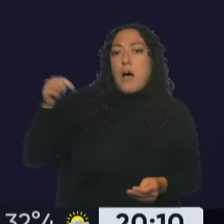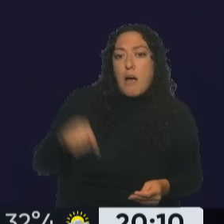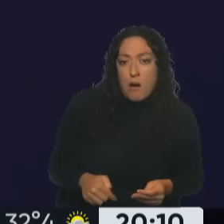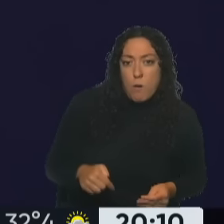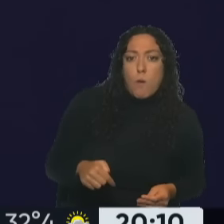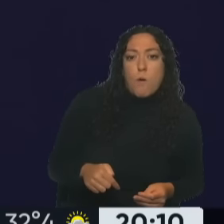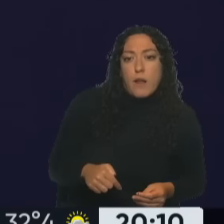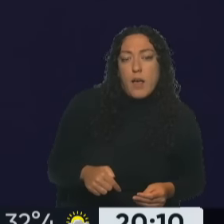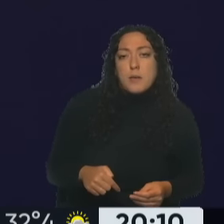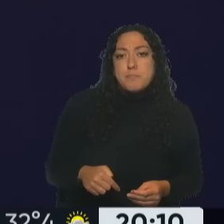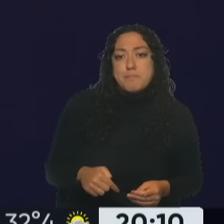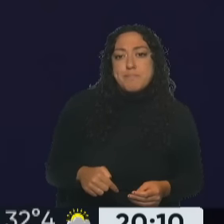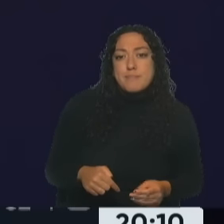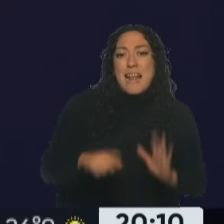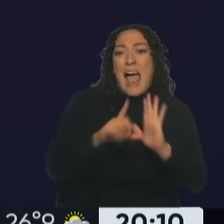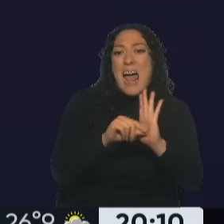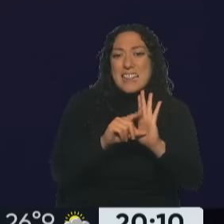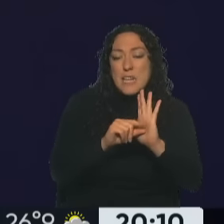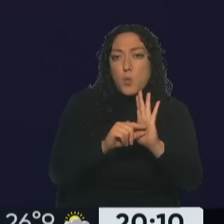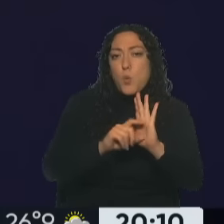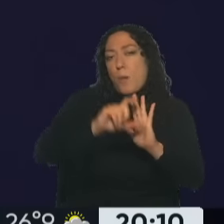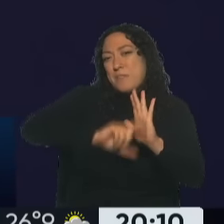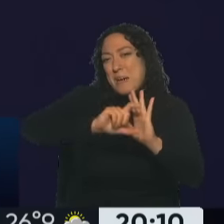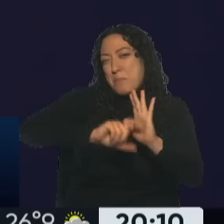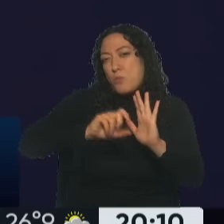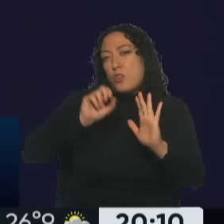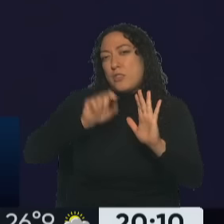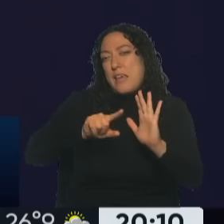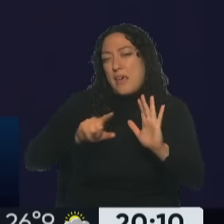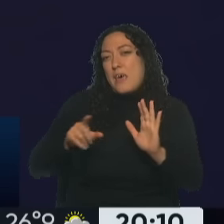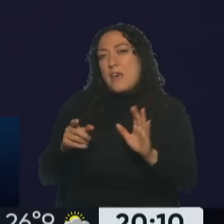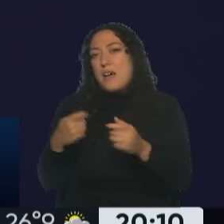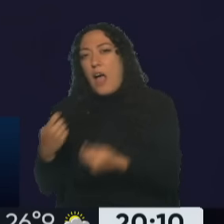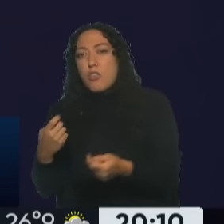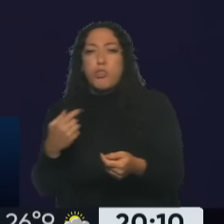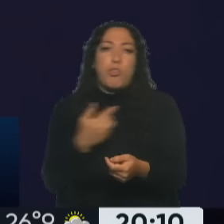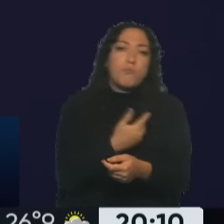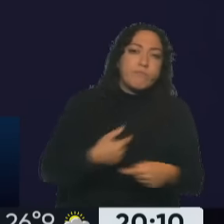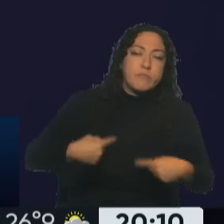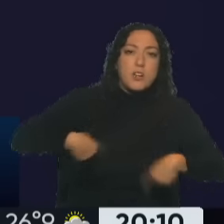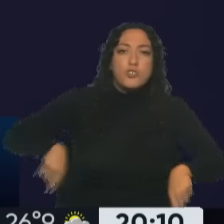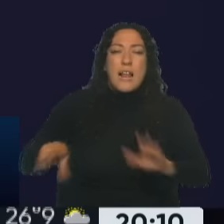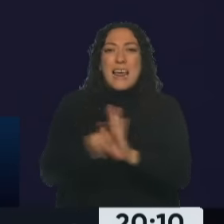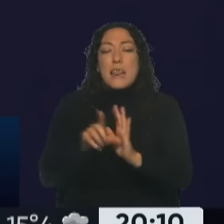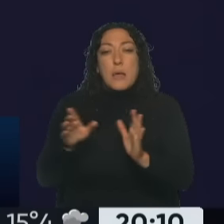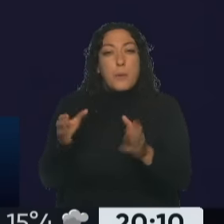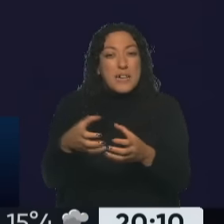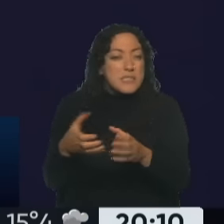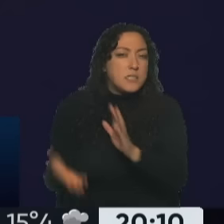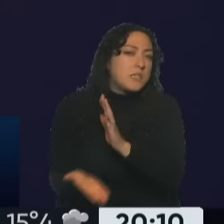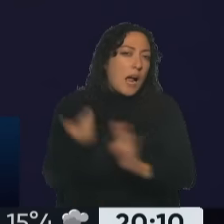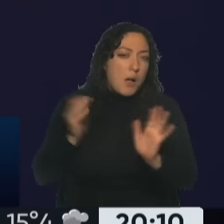decidido retirar el el capítulo fiscal de la ley de bases de manera